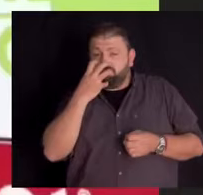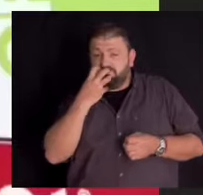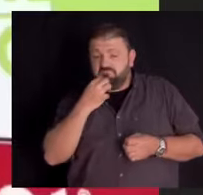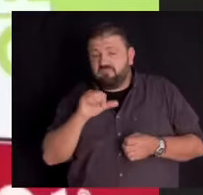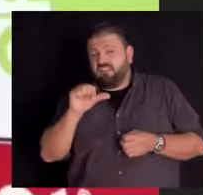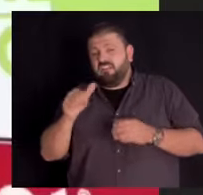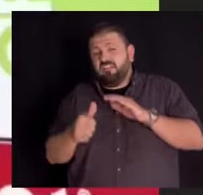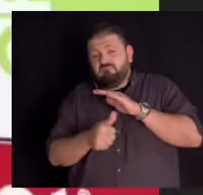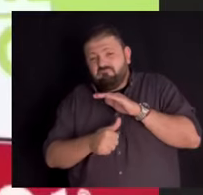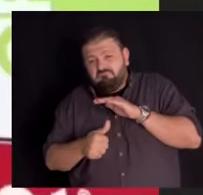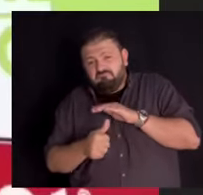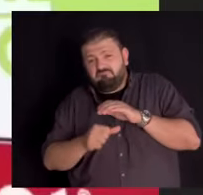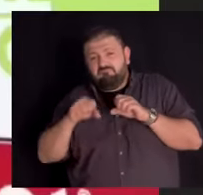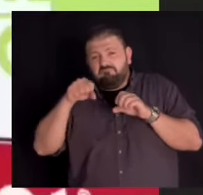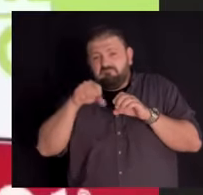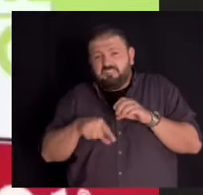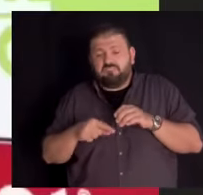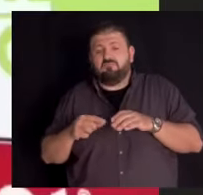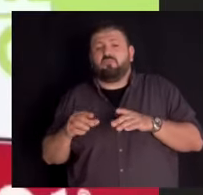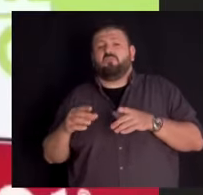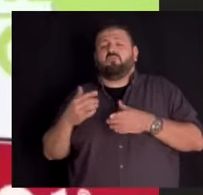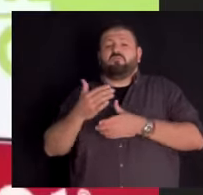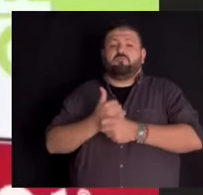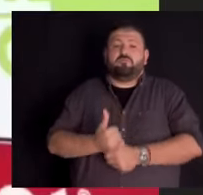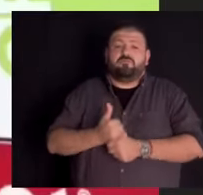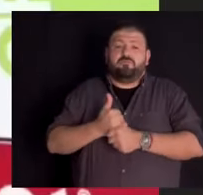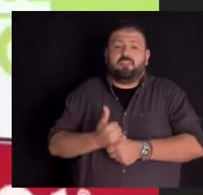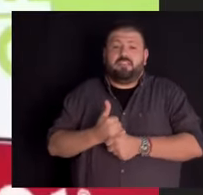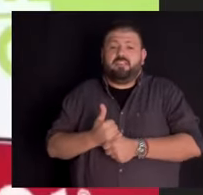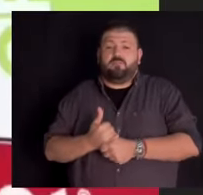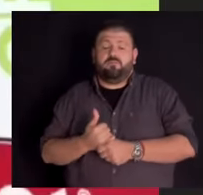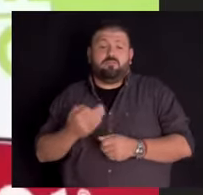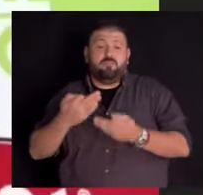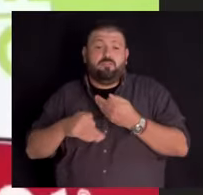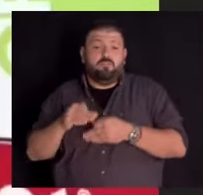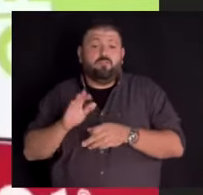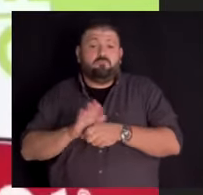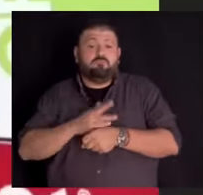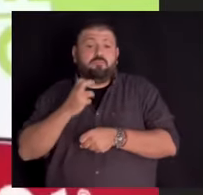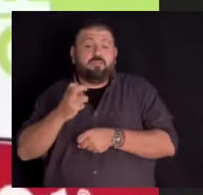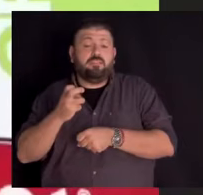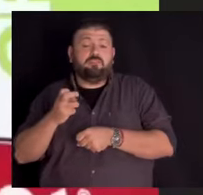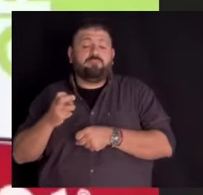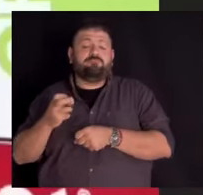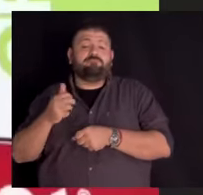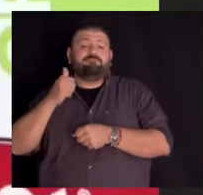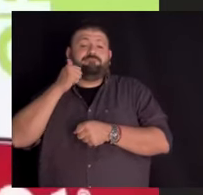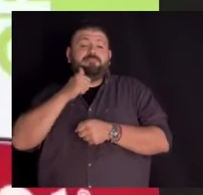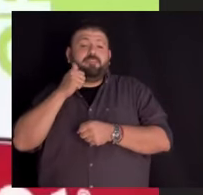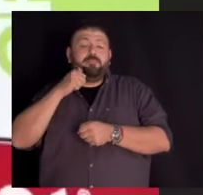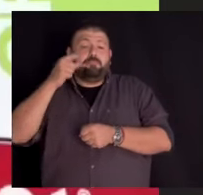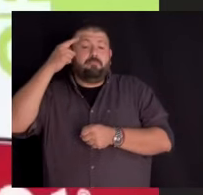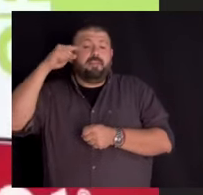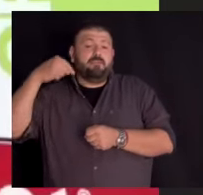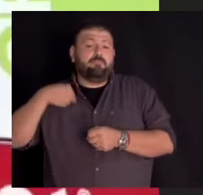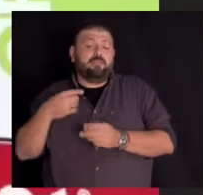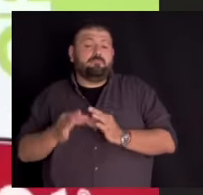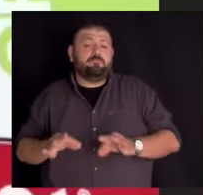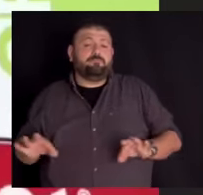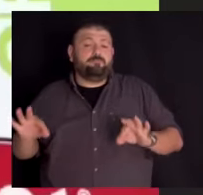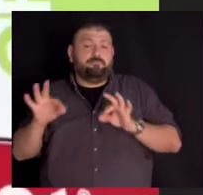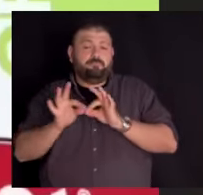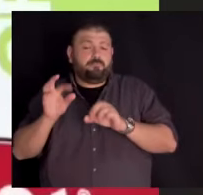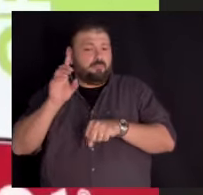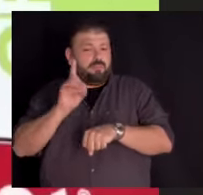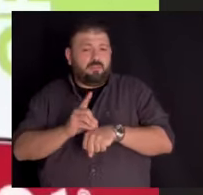Estás aislado, estás sufriendo. Y entonces, a final de cuentas, para mí es súper importante que hoy quede